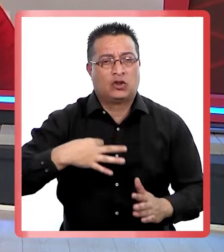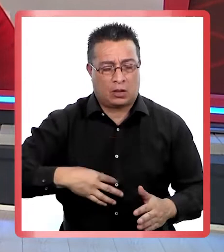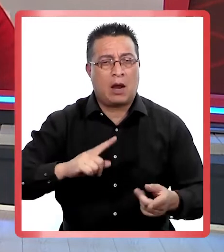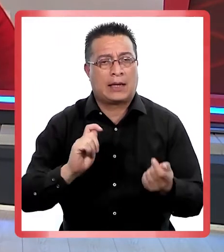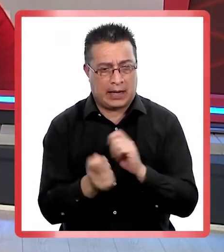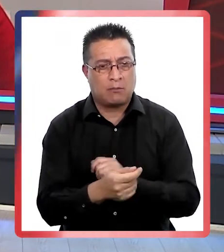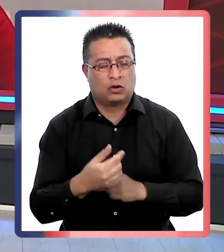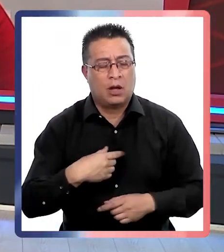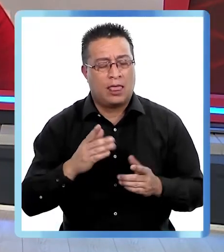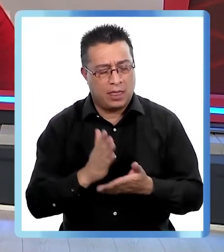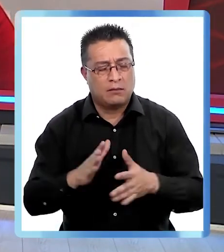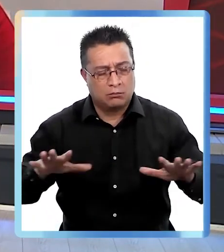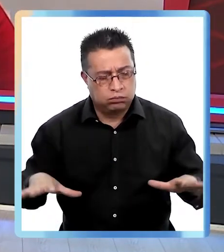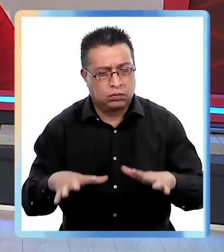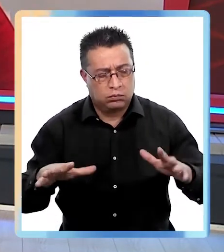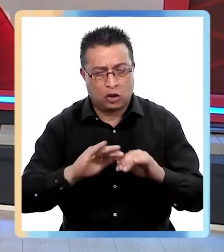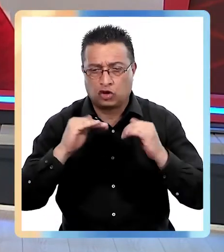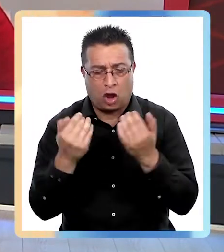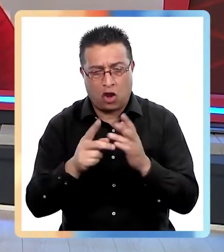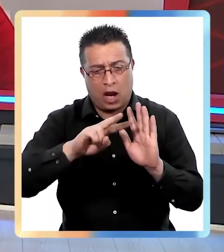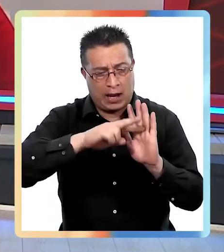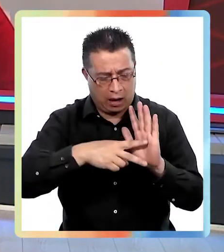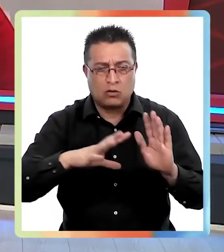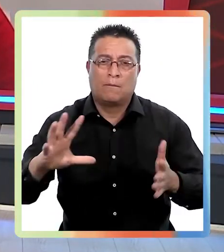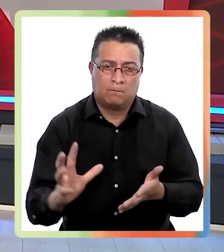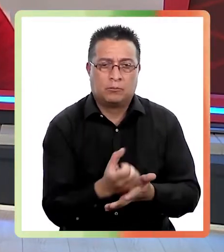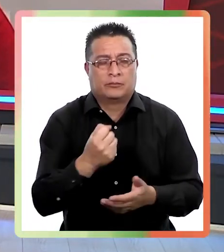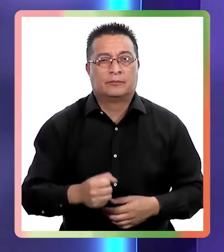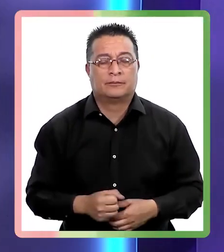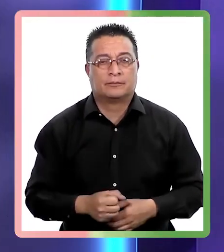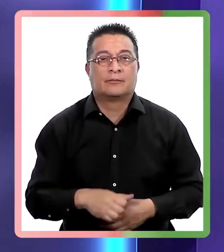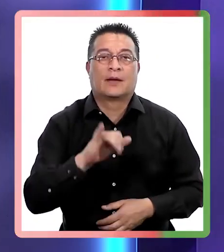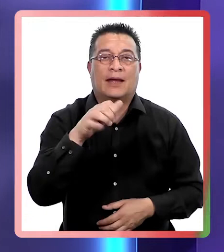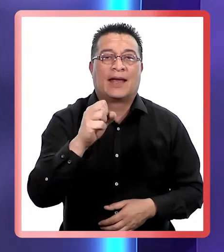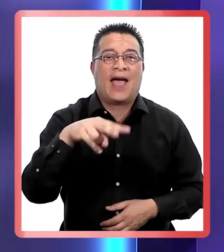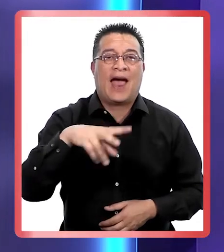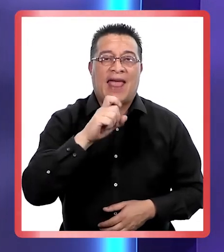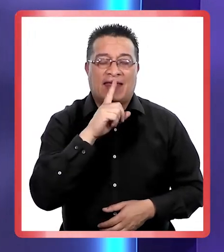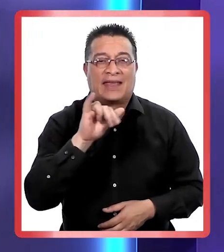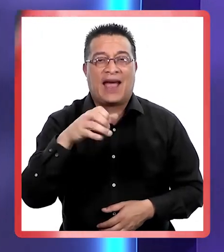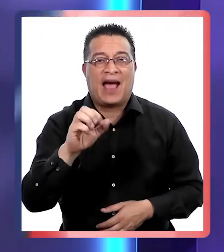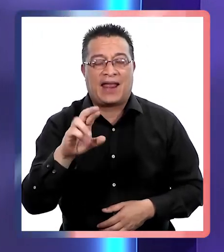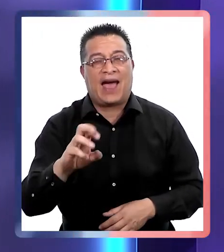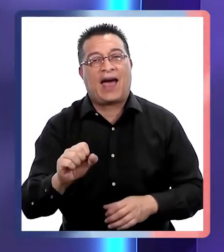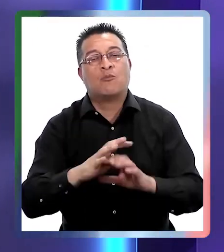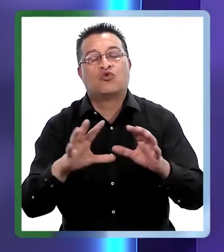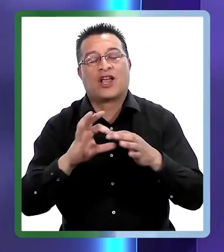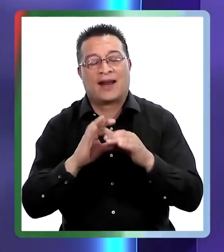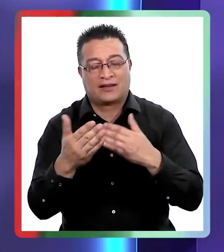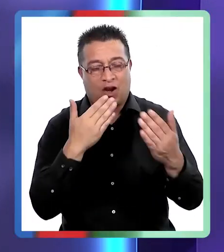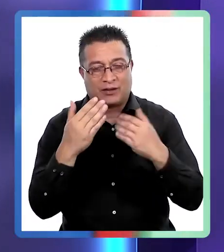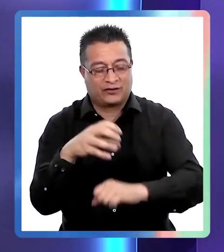cambios y que tenemos que hacer todo lo posible para que esos cambios se consoliden. Yanet Jara, muchísimas gracias por esta conversación con